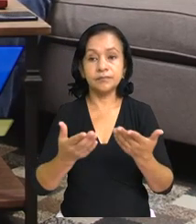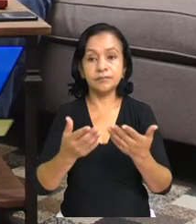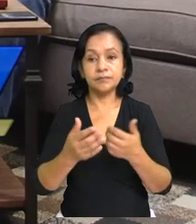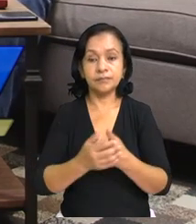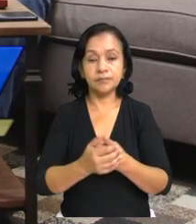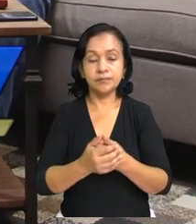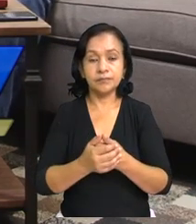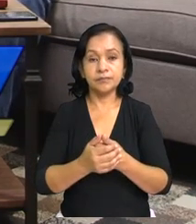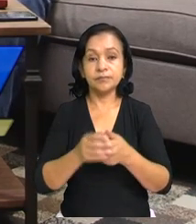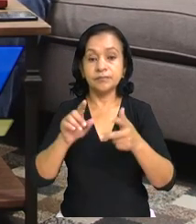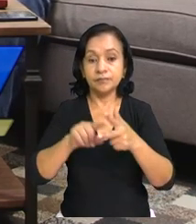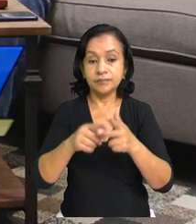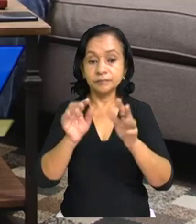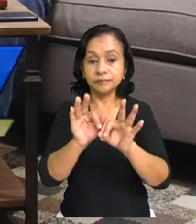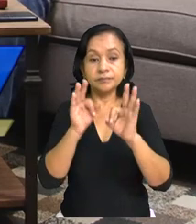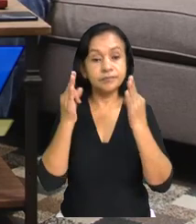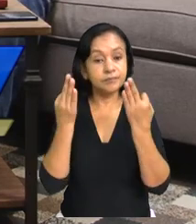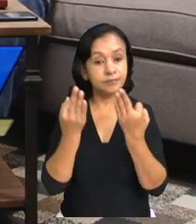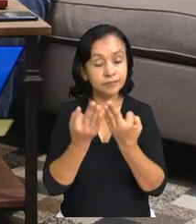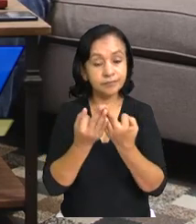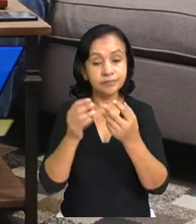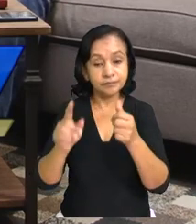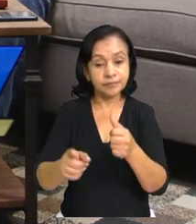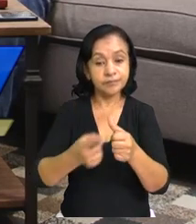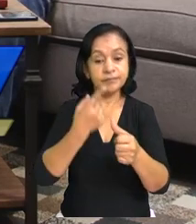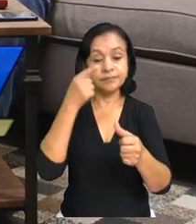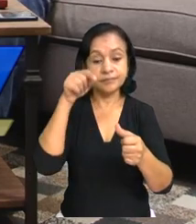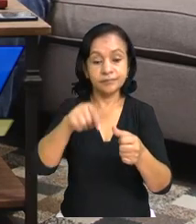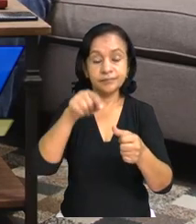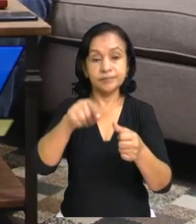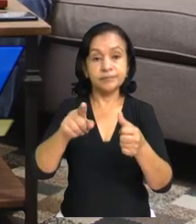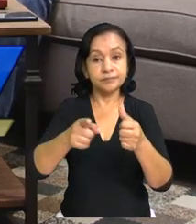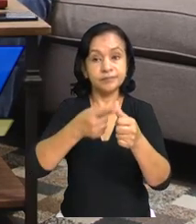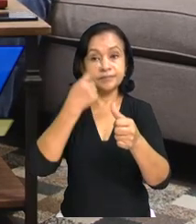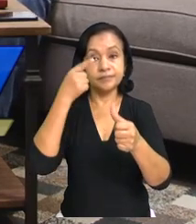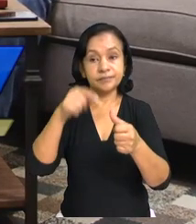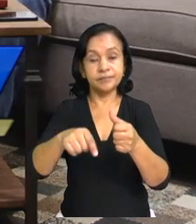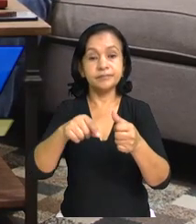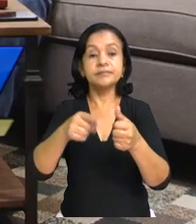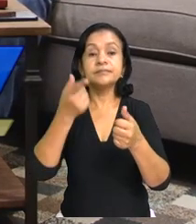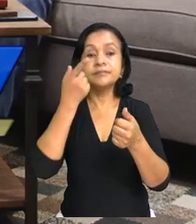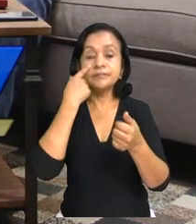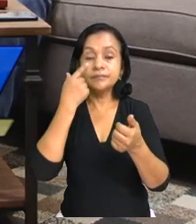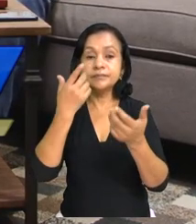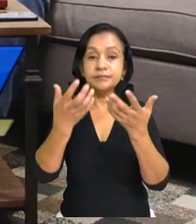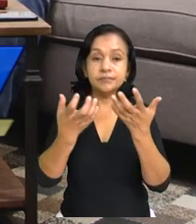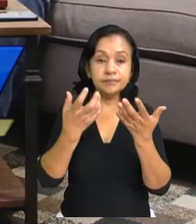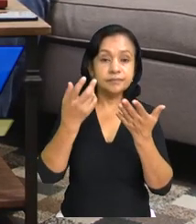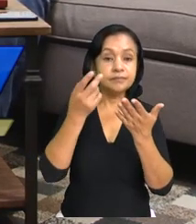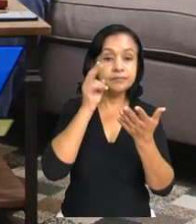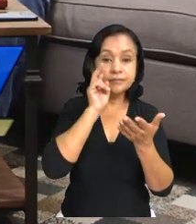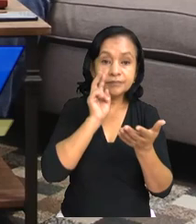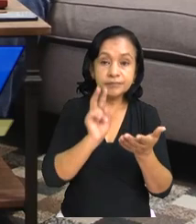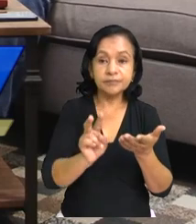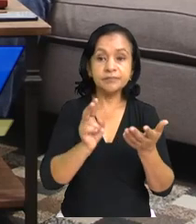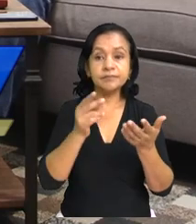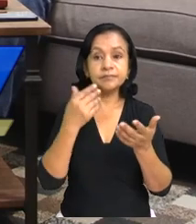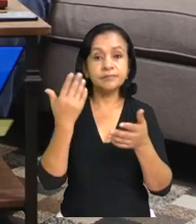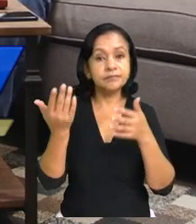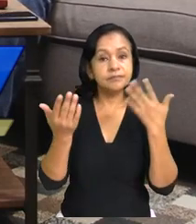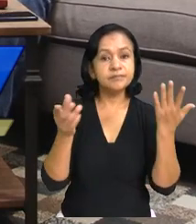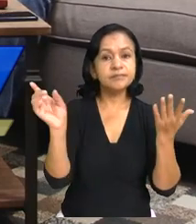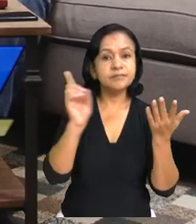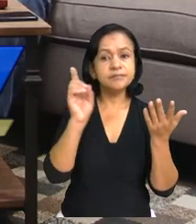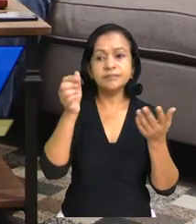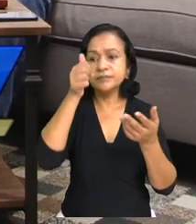que la familia es la protagonista, entonces la familia tiene que ver desde el inicio, desde identificar, de ver cuál es la fuente que